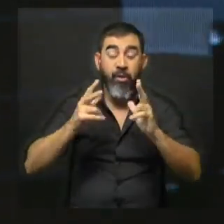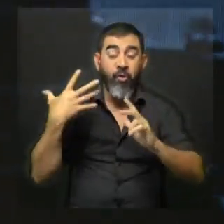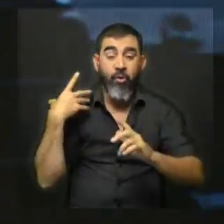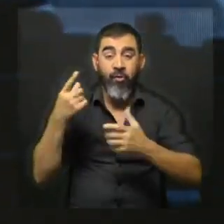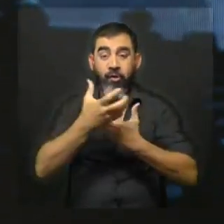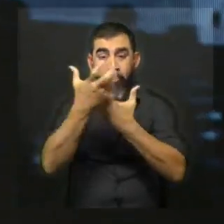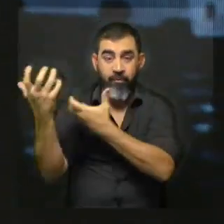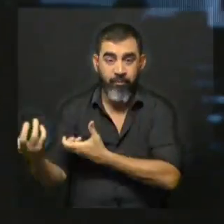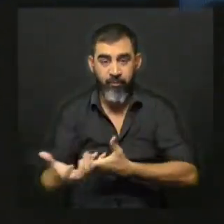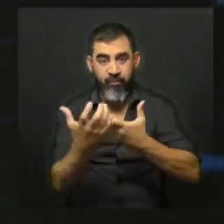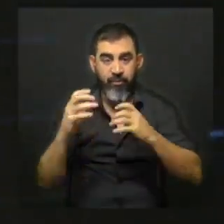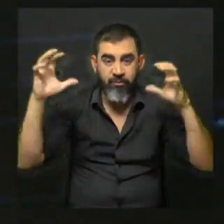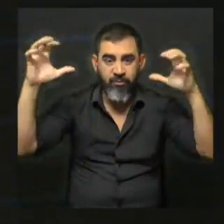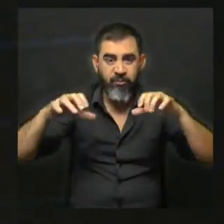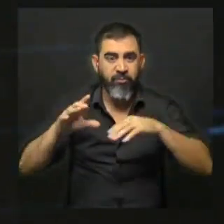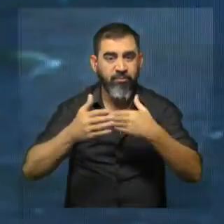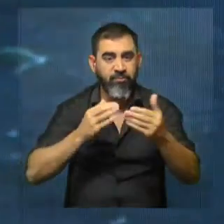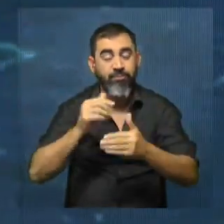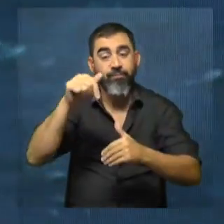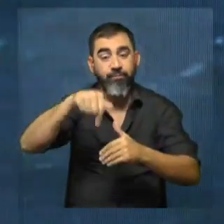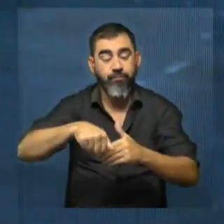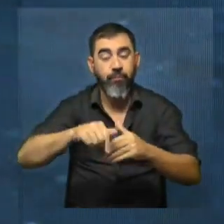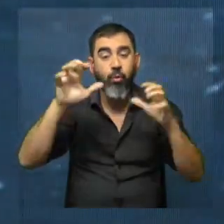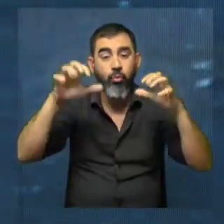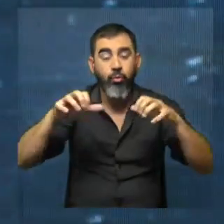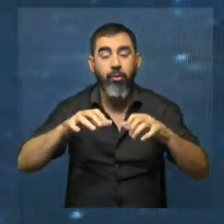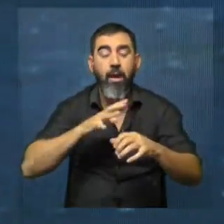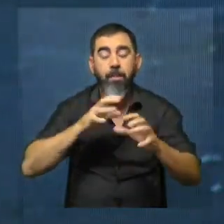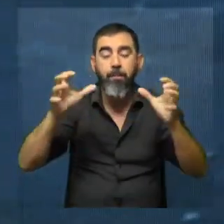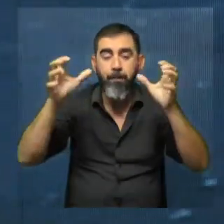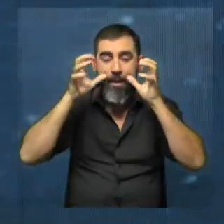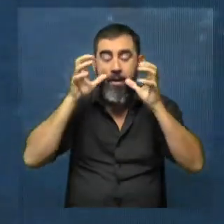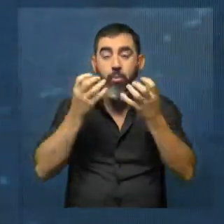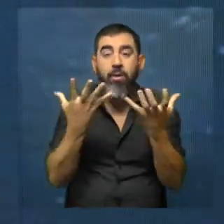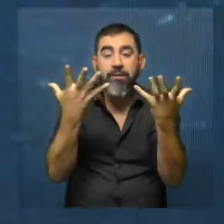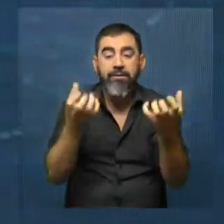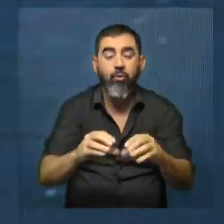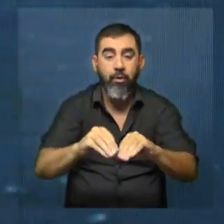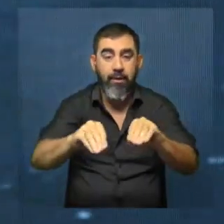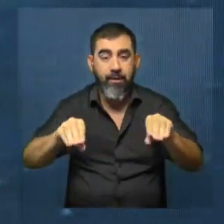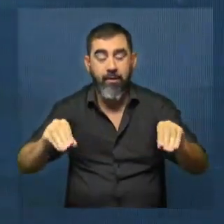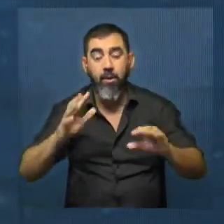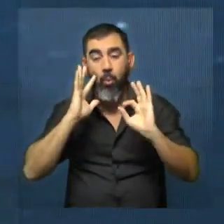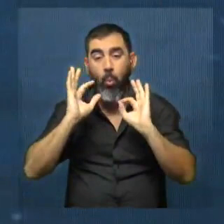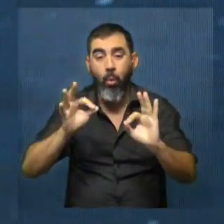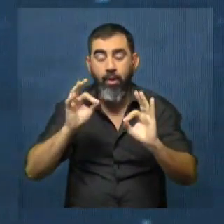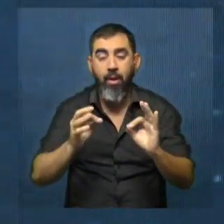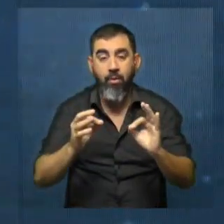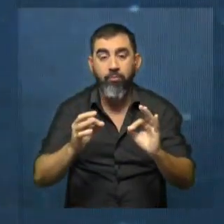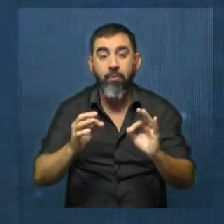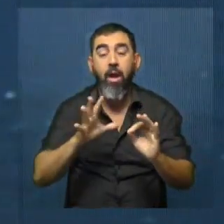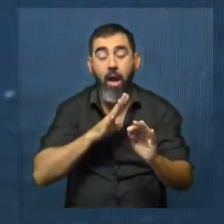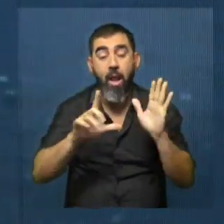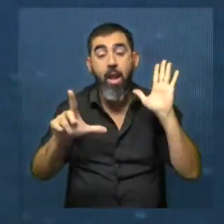bomberos, aunque llueva hoy, de todos modos hay riesgo porque la tierra está muy seca, hay que tener cuidado del follaje. Hay una